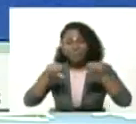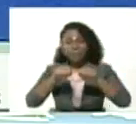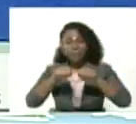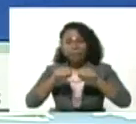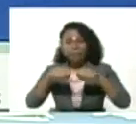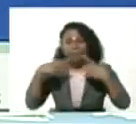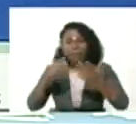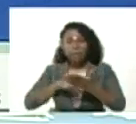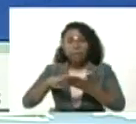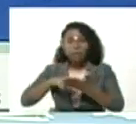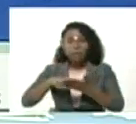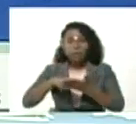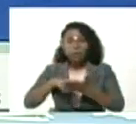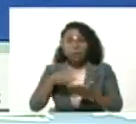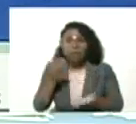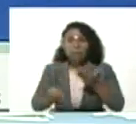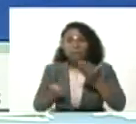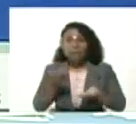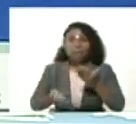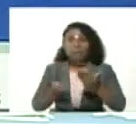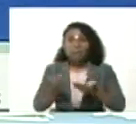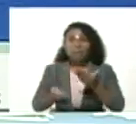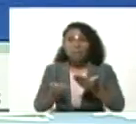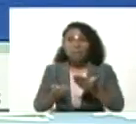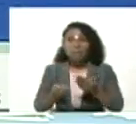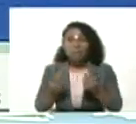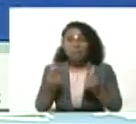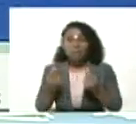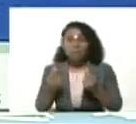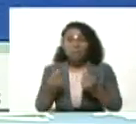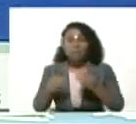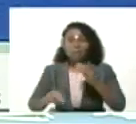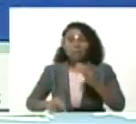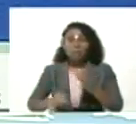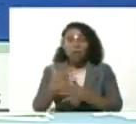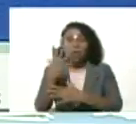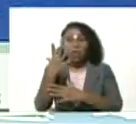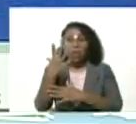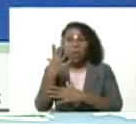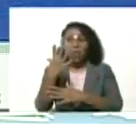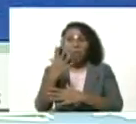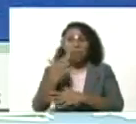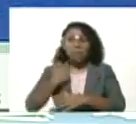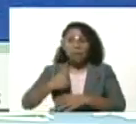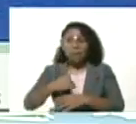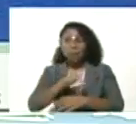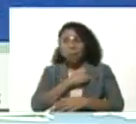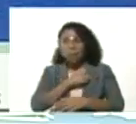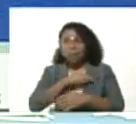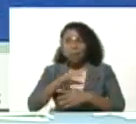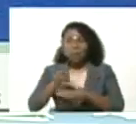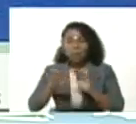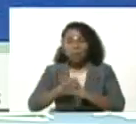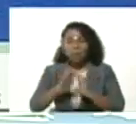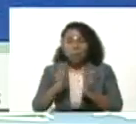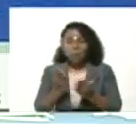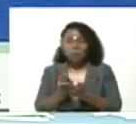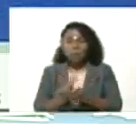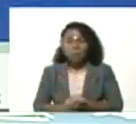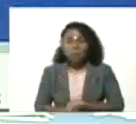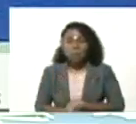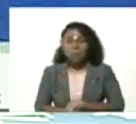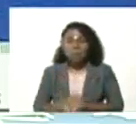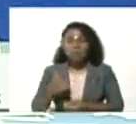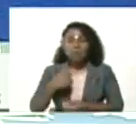que recupere los equilibrios ecológicos fundamentales de nuestro planeta. Aquí tengo